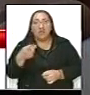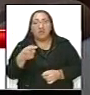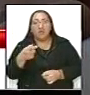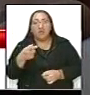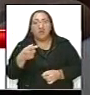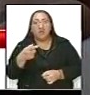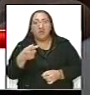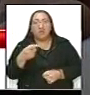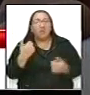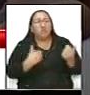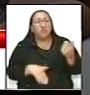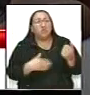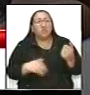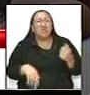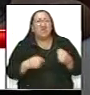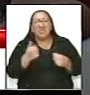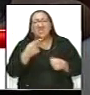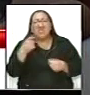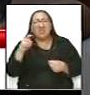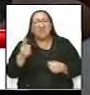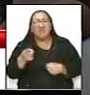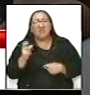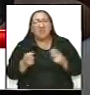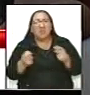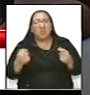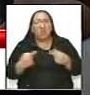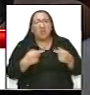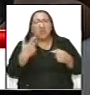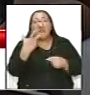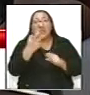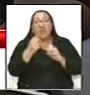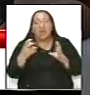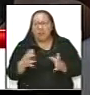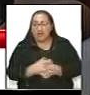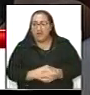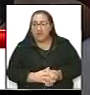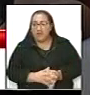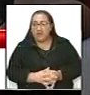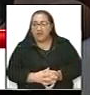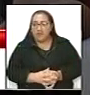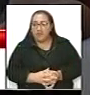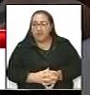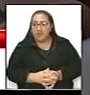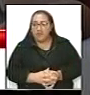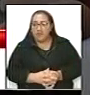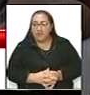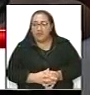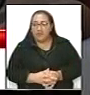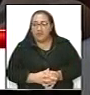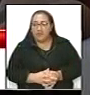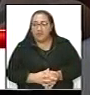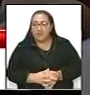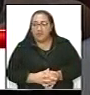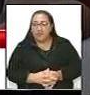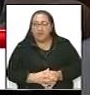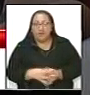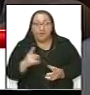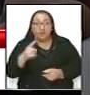100.000 personas que entran en concurso durante 3 días. No estamos hablando de una sola